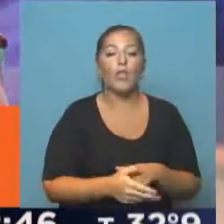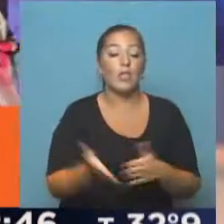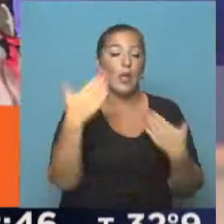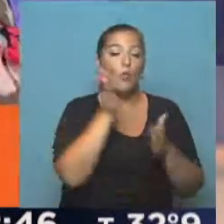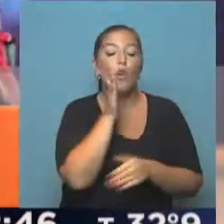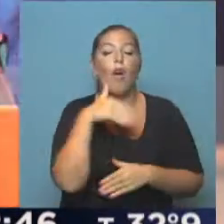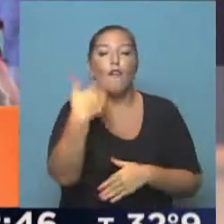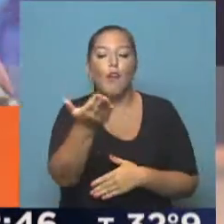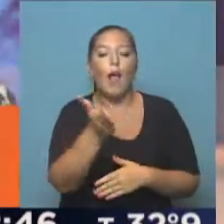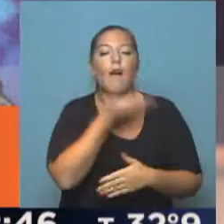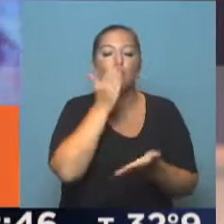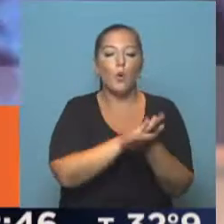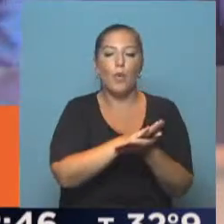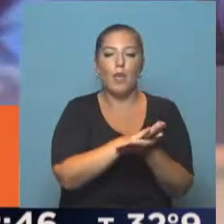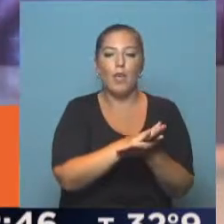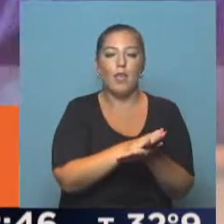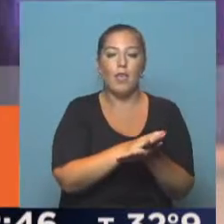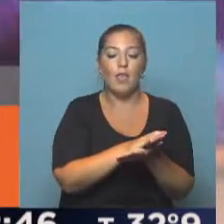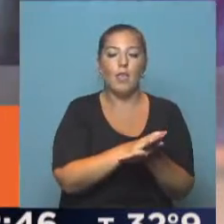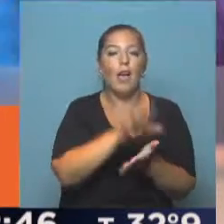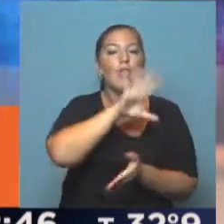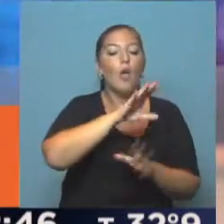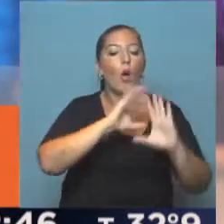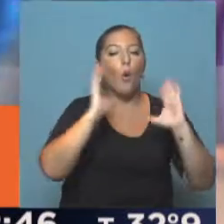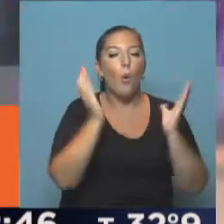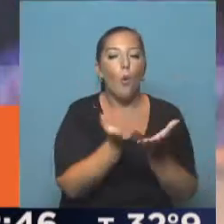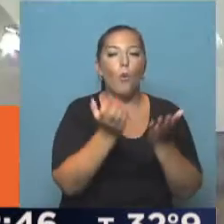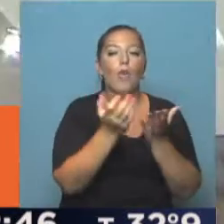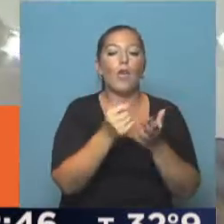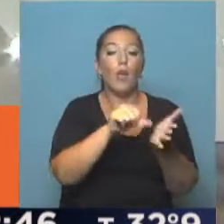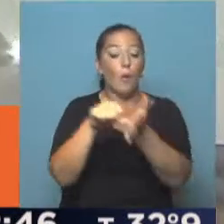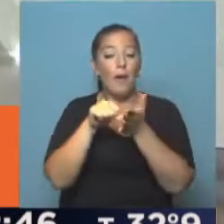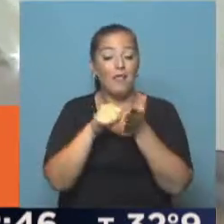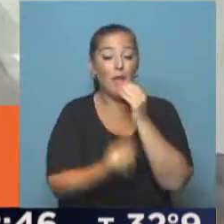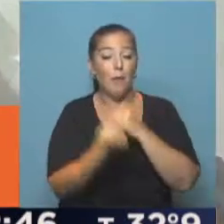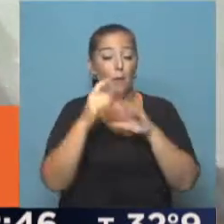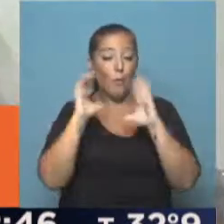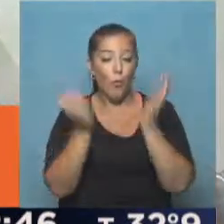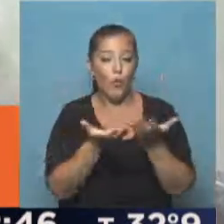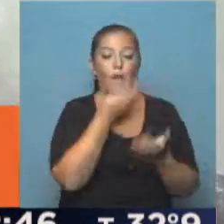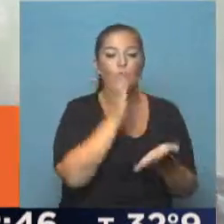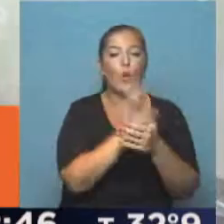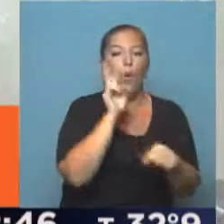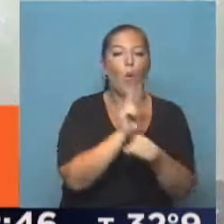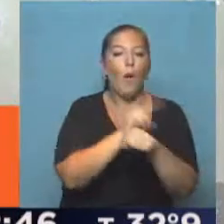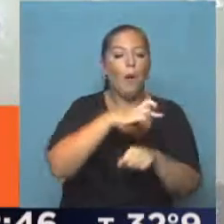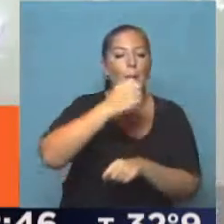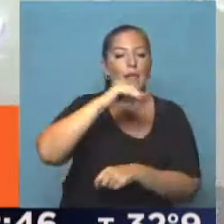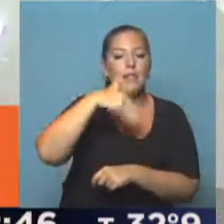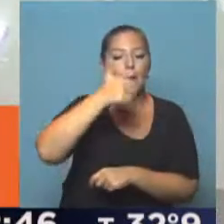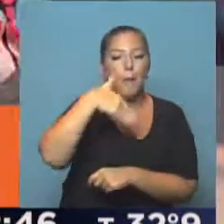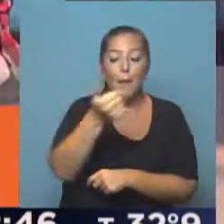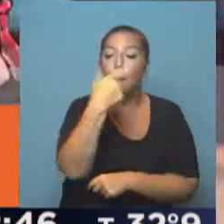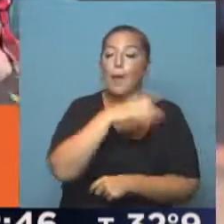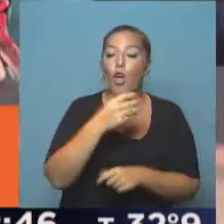cual hablaba de la deuda ecológica que tienen los países del primer mundo, que hablaba de la protección de la Pachamama, pero hacia